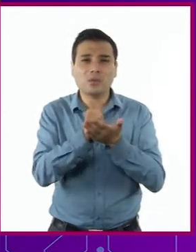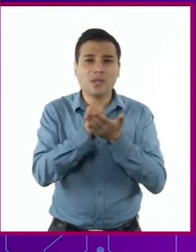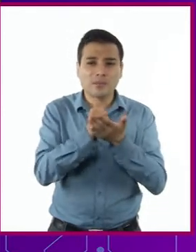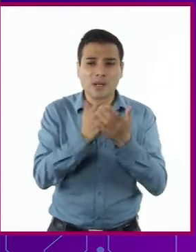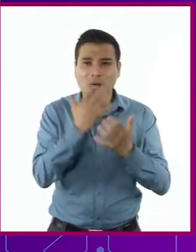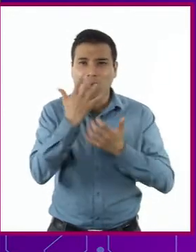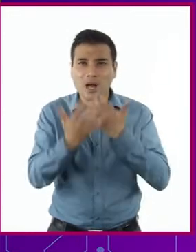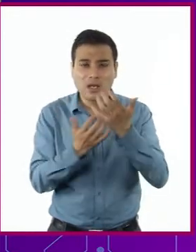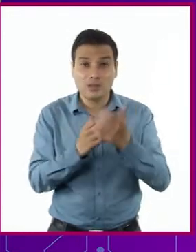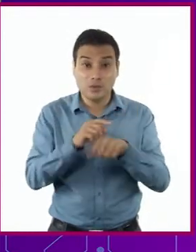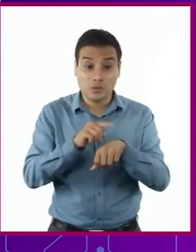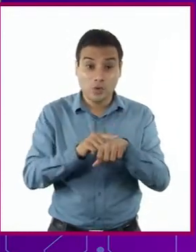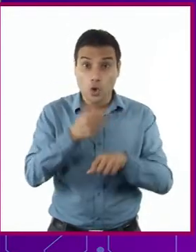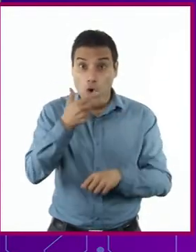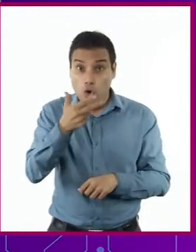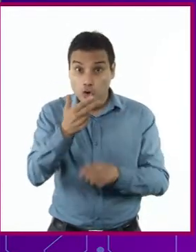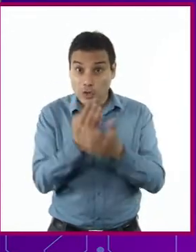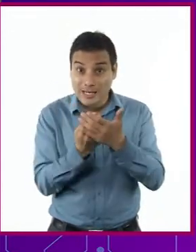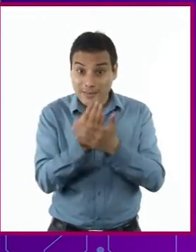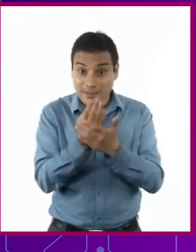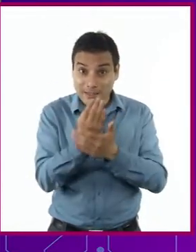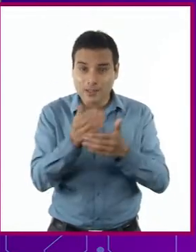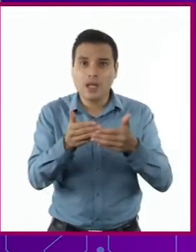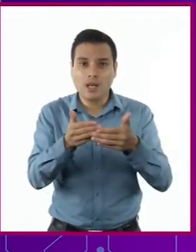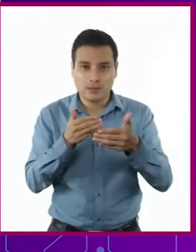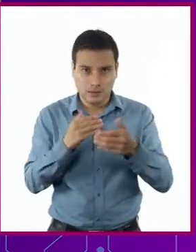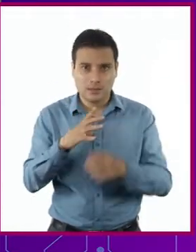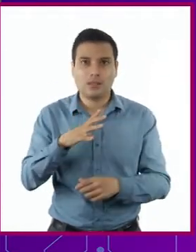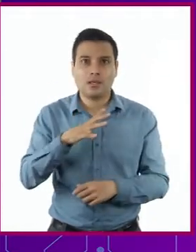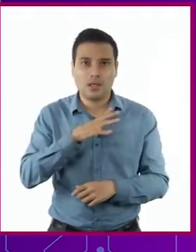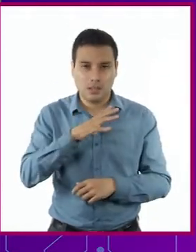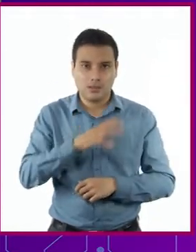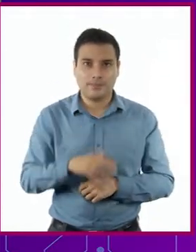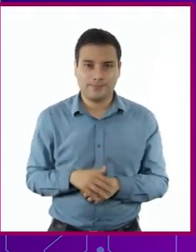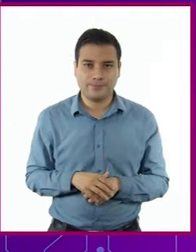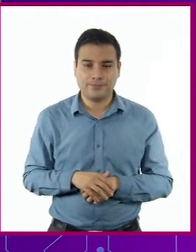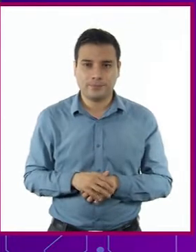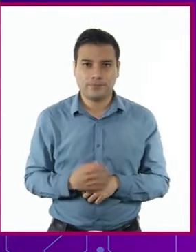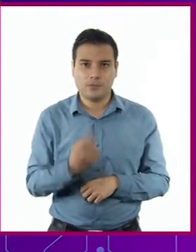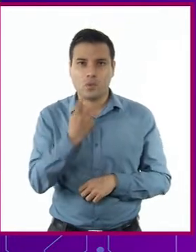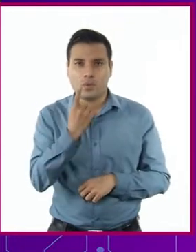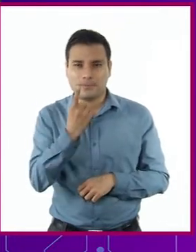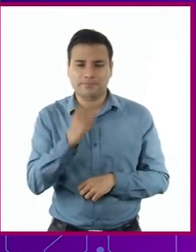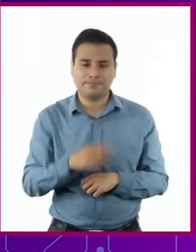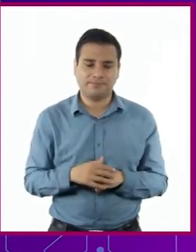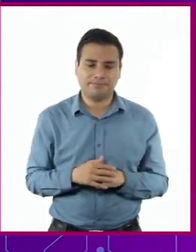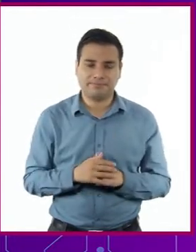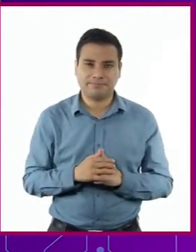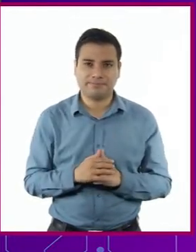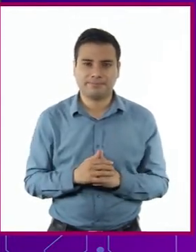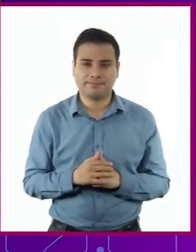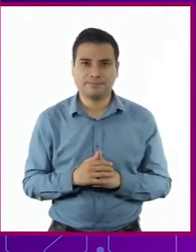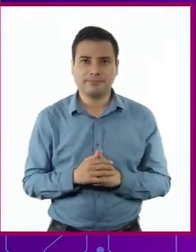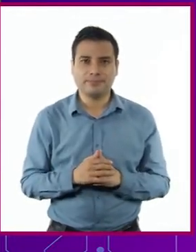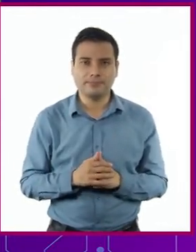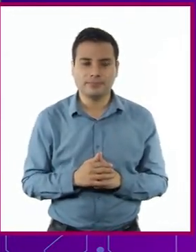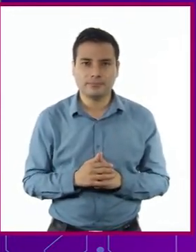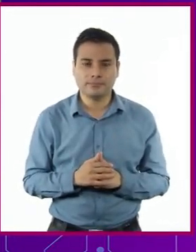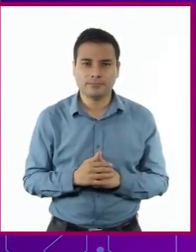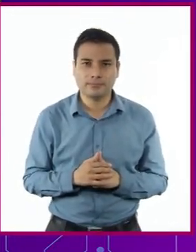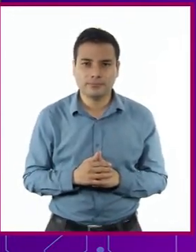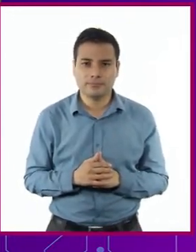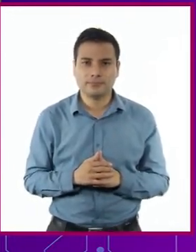las 8 de la mañana teníamos 3 comisiones de vecinos. Una que había estado buscando a